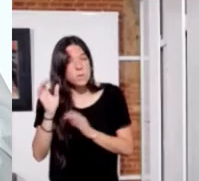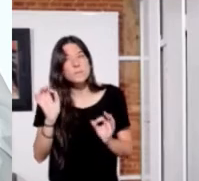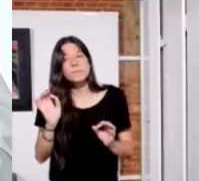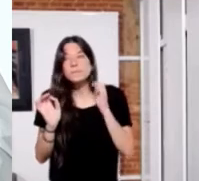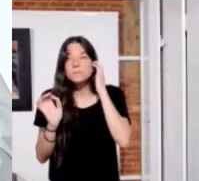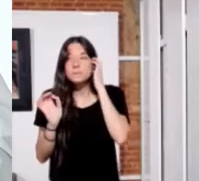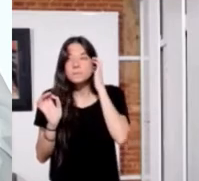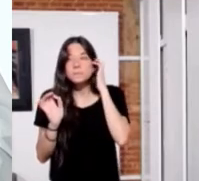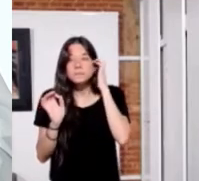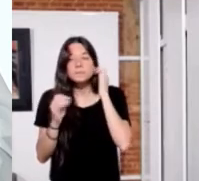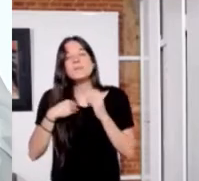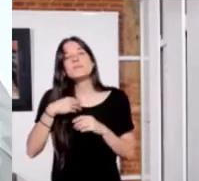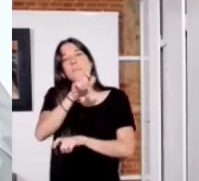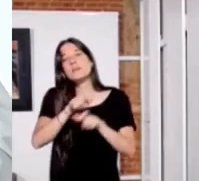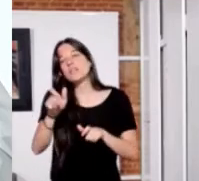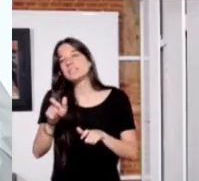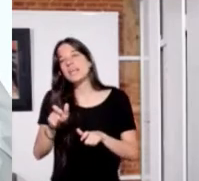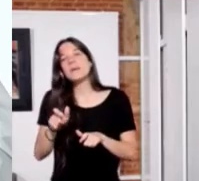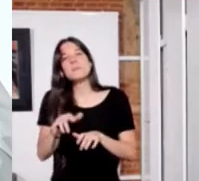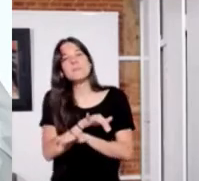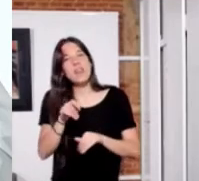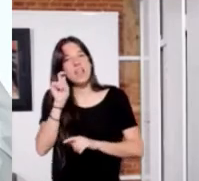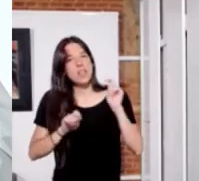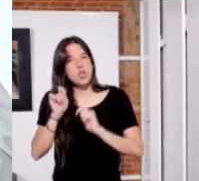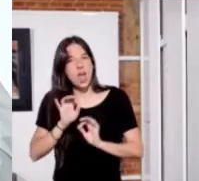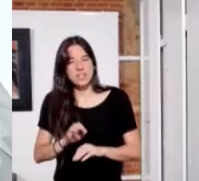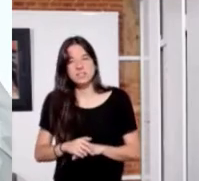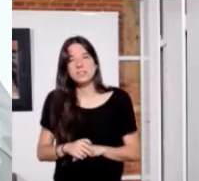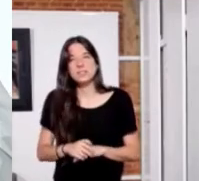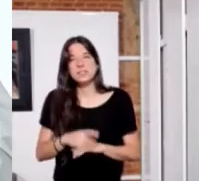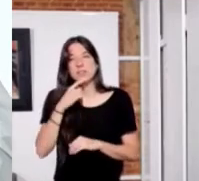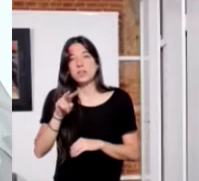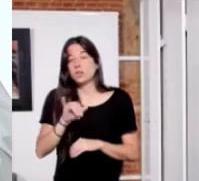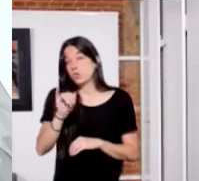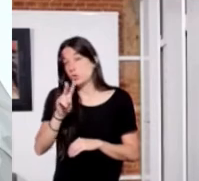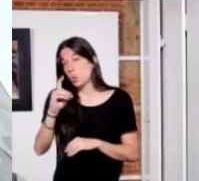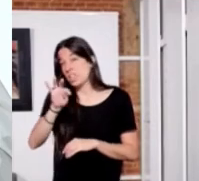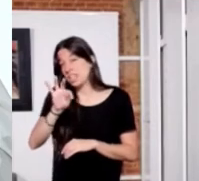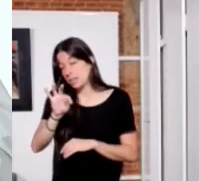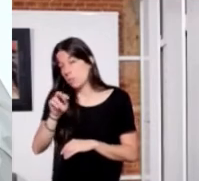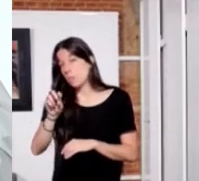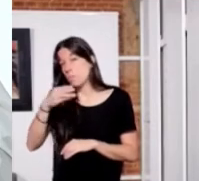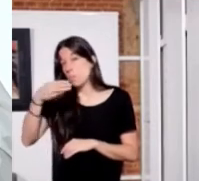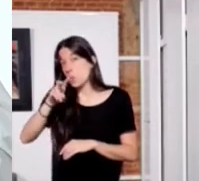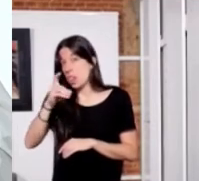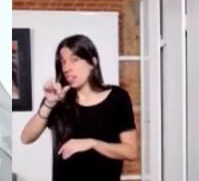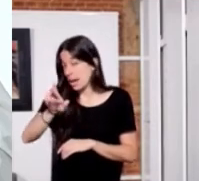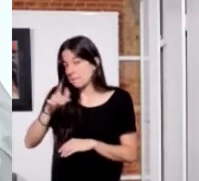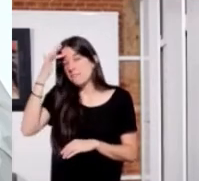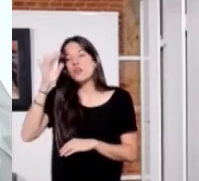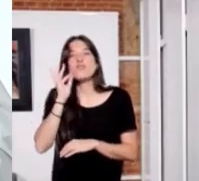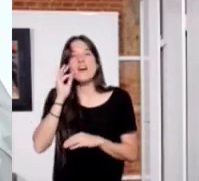las personas que merecen ser lloradas. Judith Butler, una filósofa feminista, en Marcos de